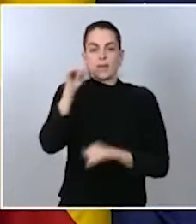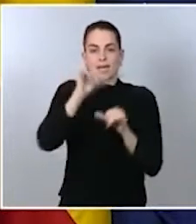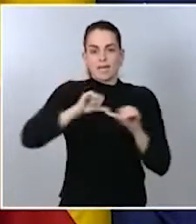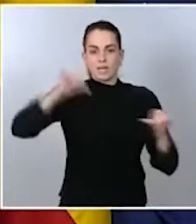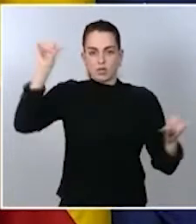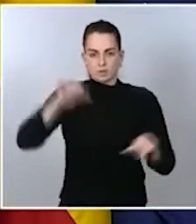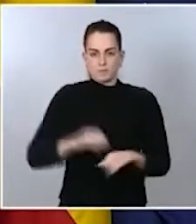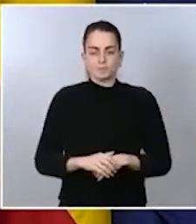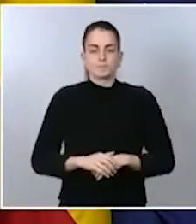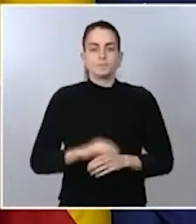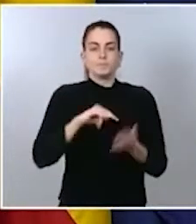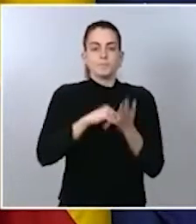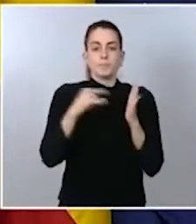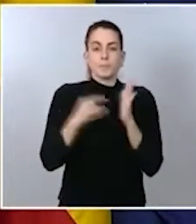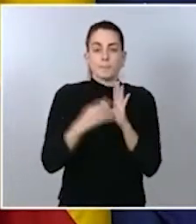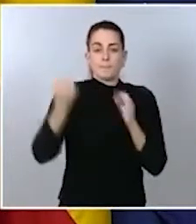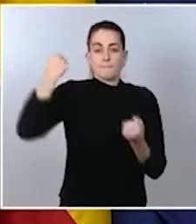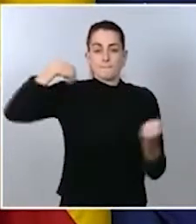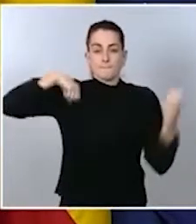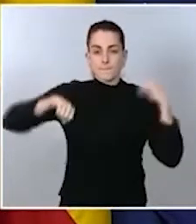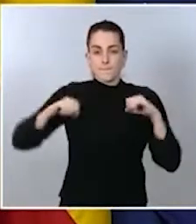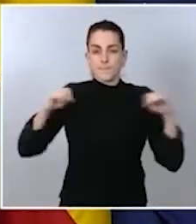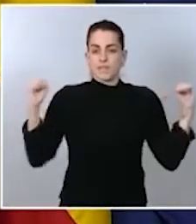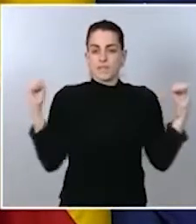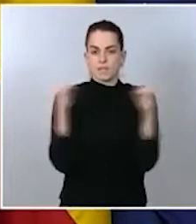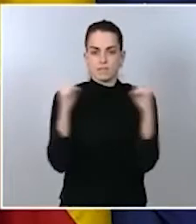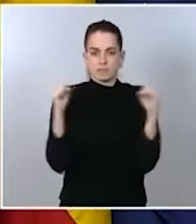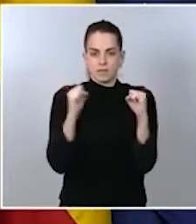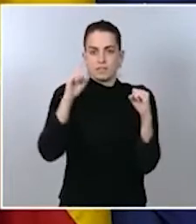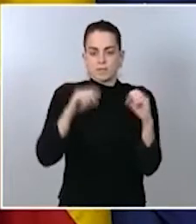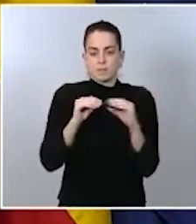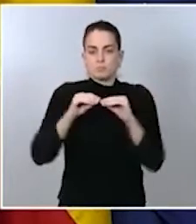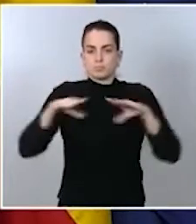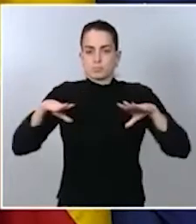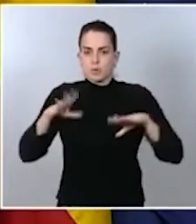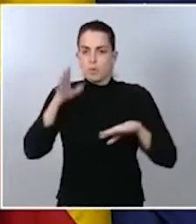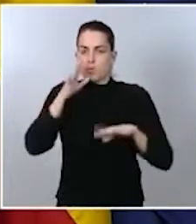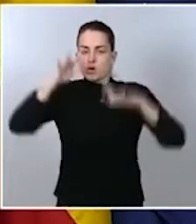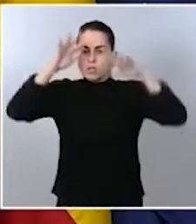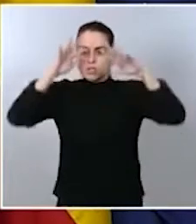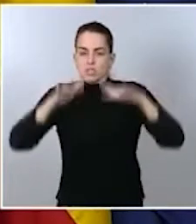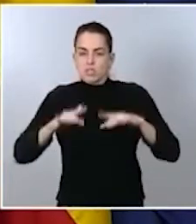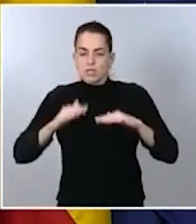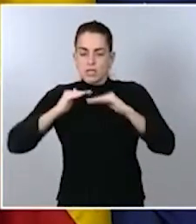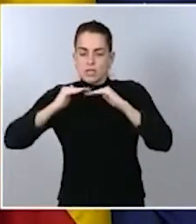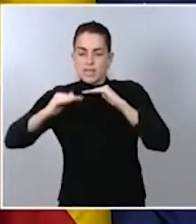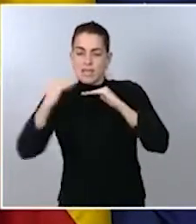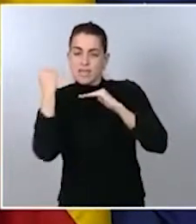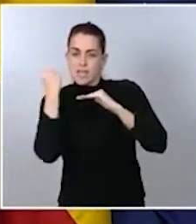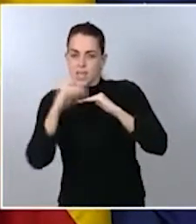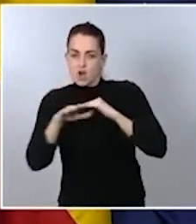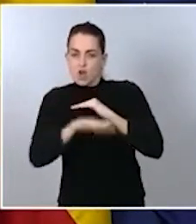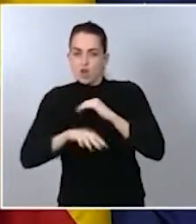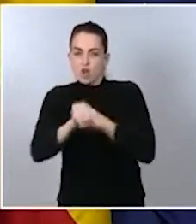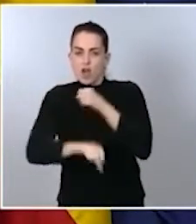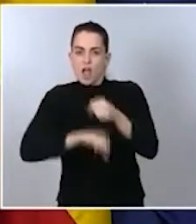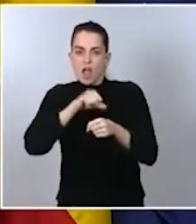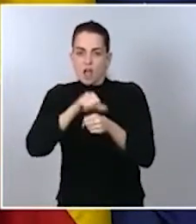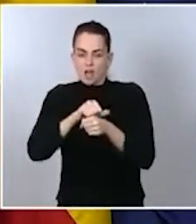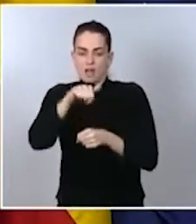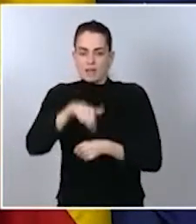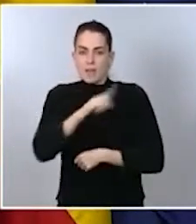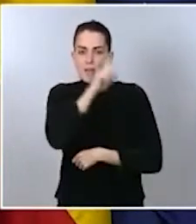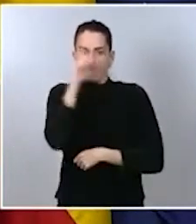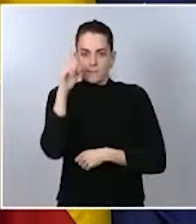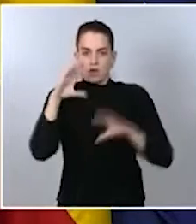actuaciones invernales frente a contingencias de nieve y hielo en el aeropuerto adolfo suárez de